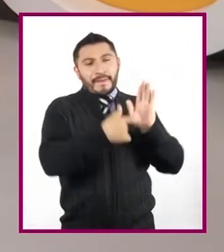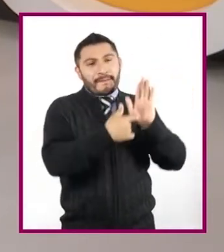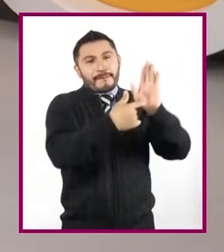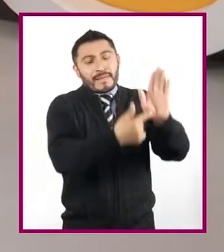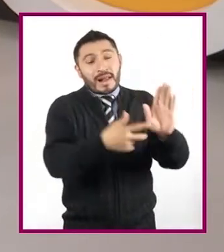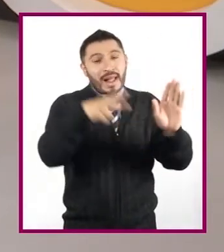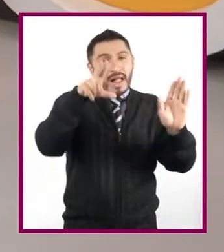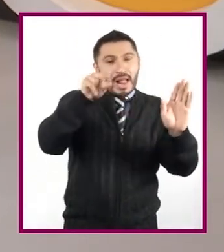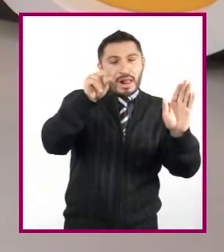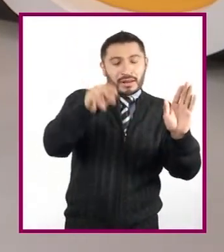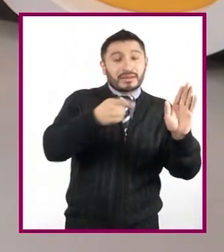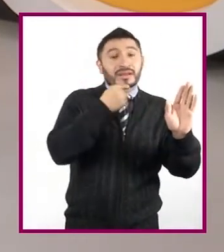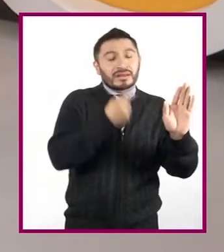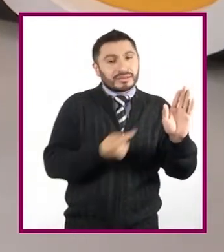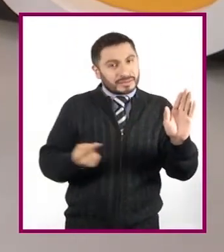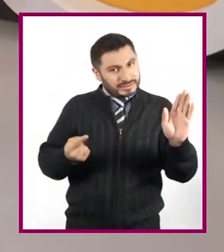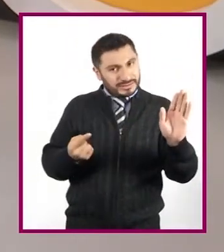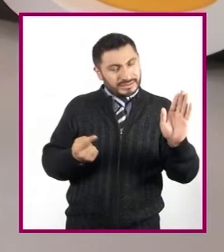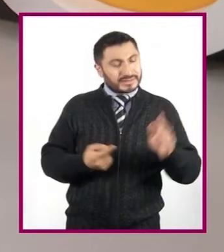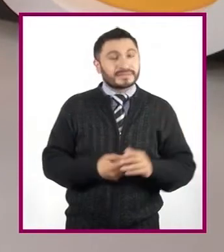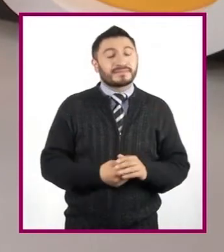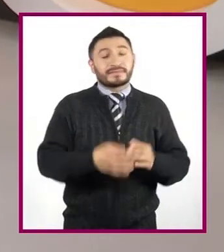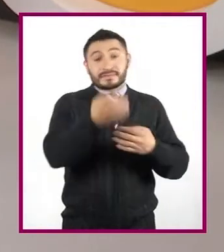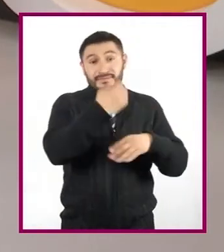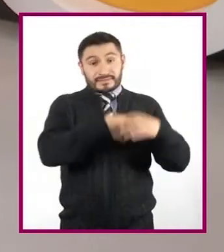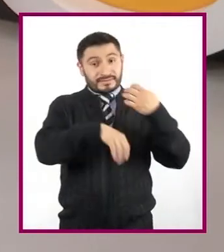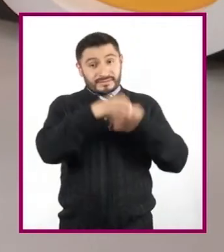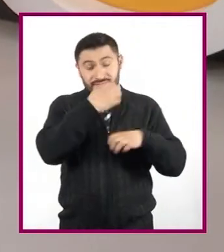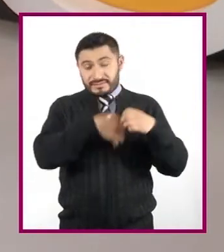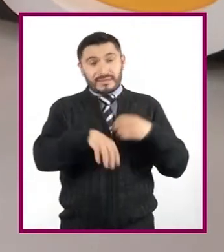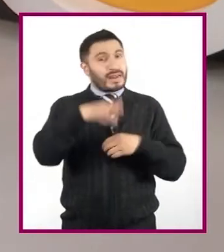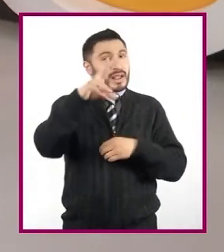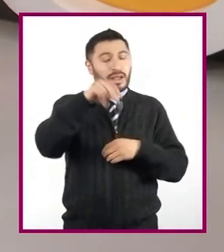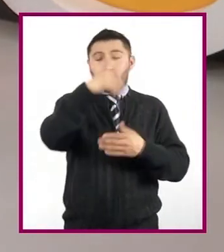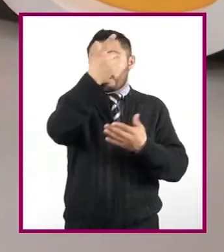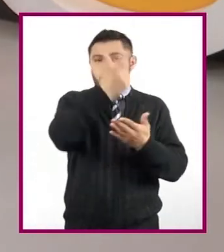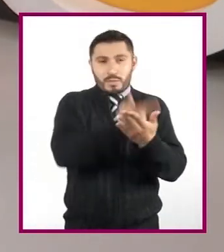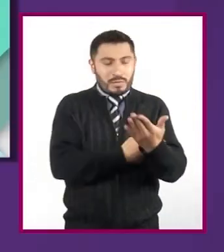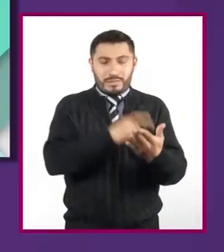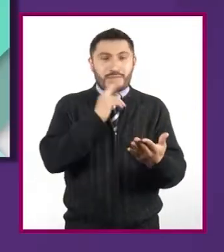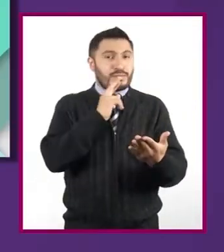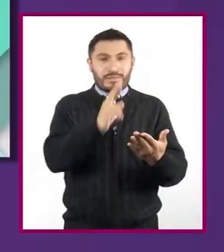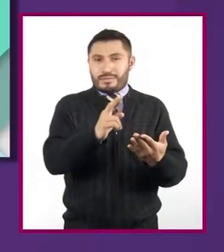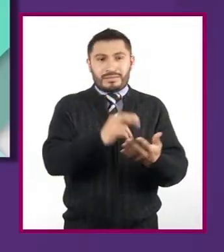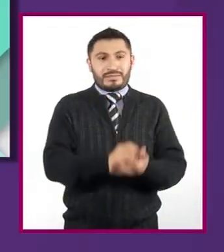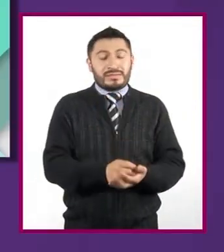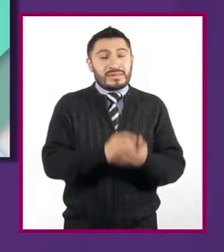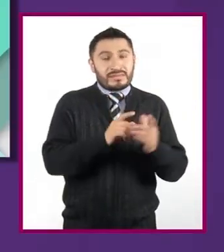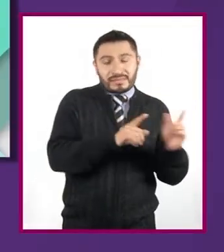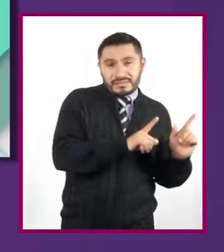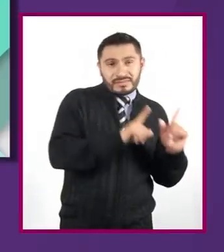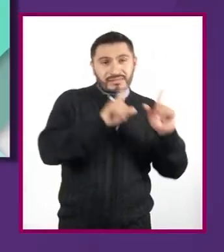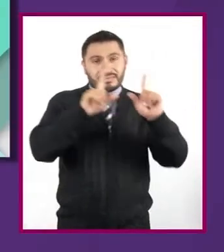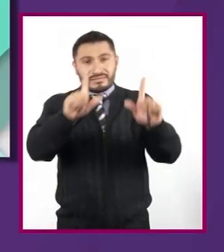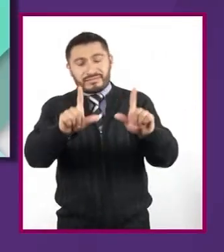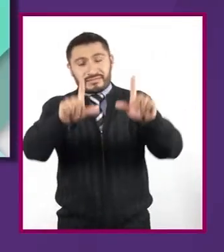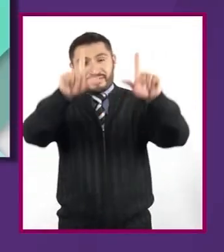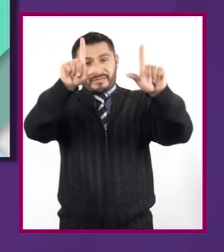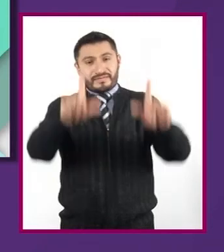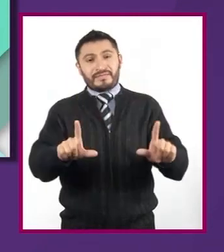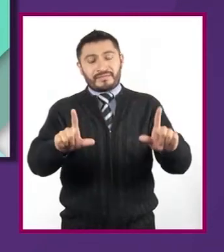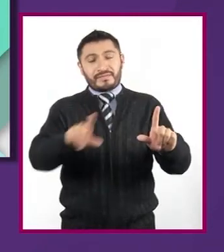de 80 menores. La empresa no enlista los resultados, los presenta en forma